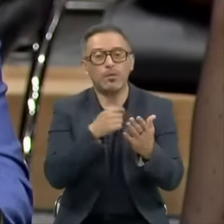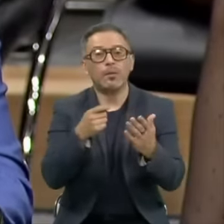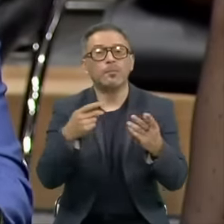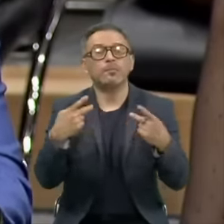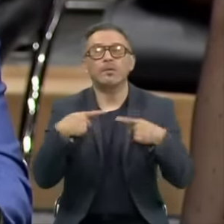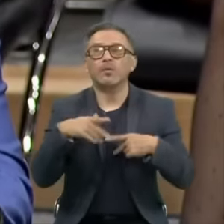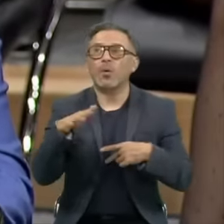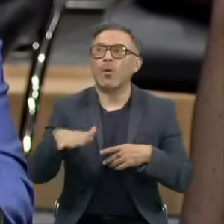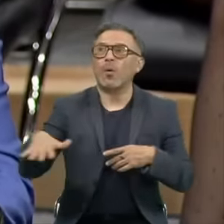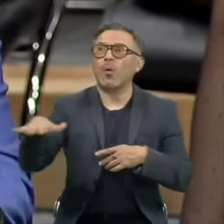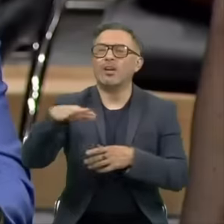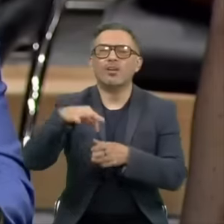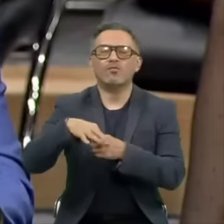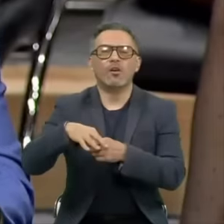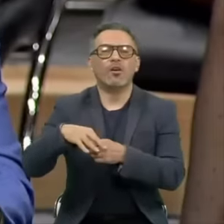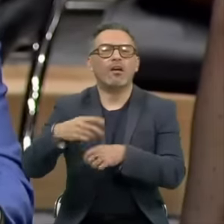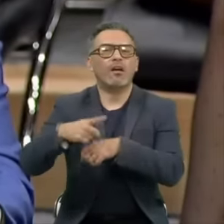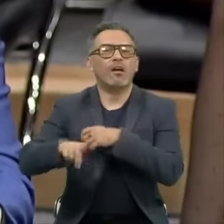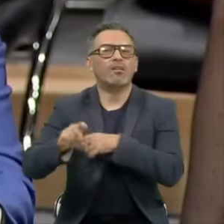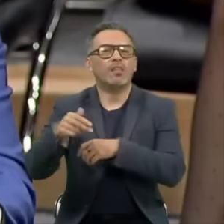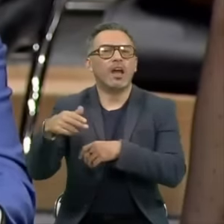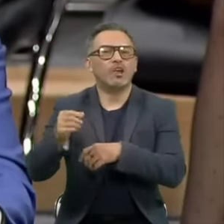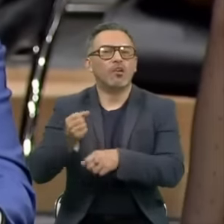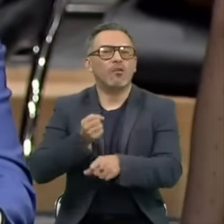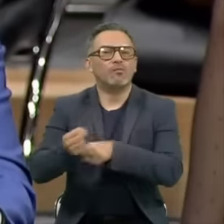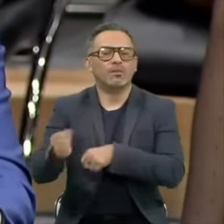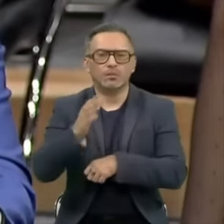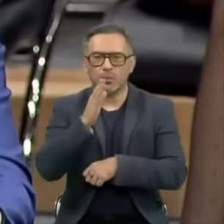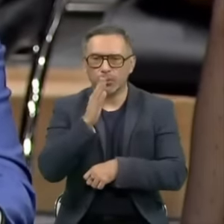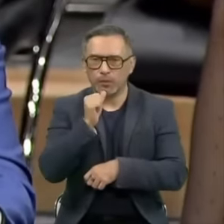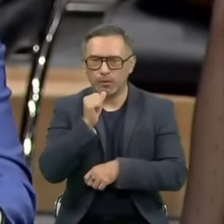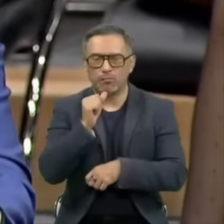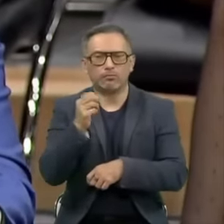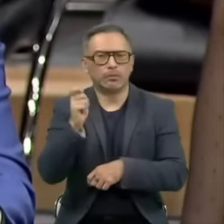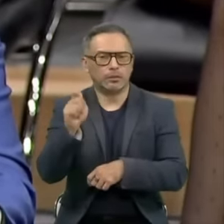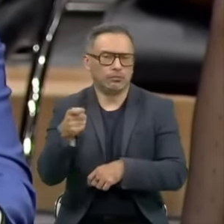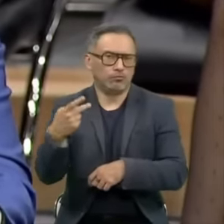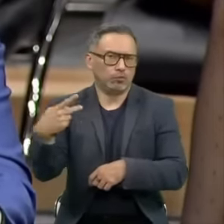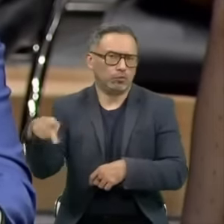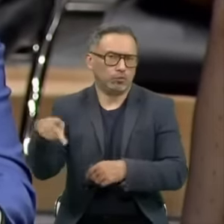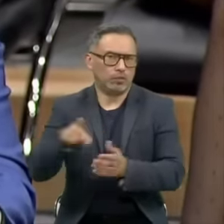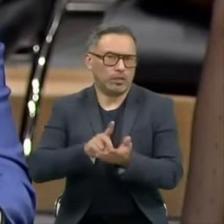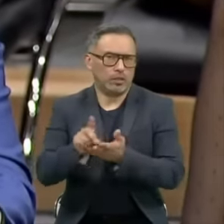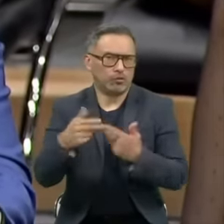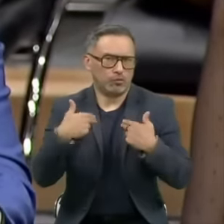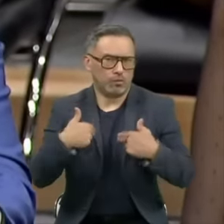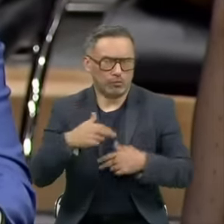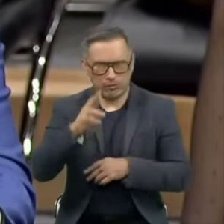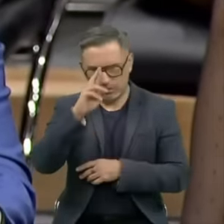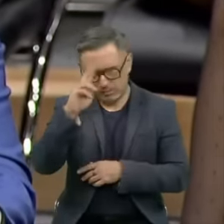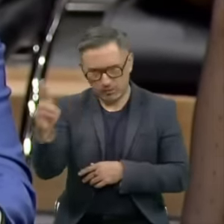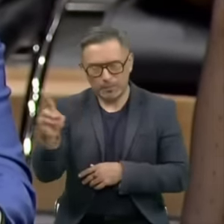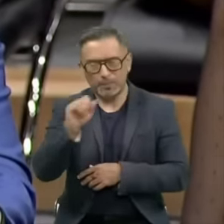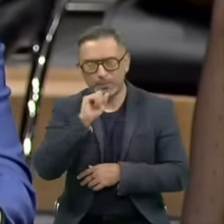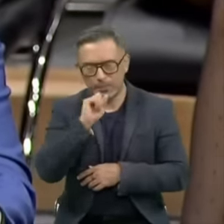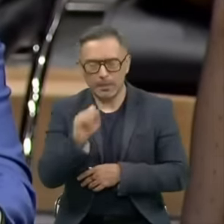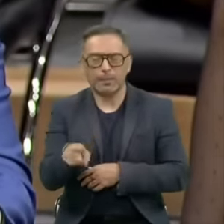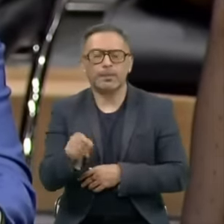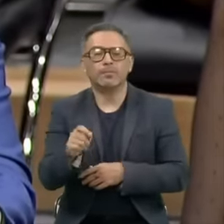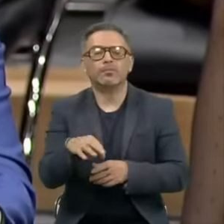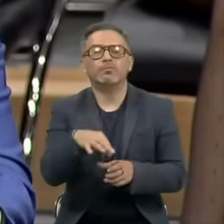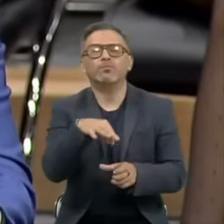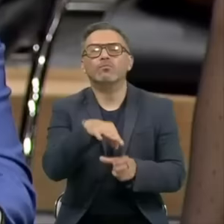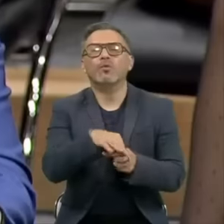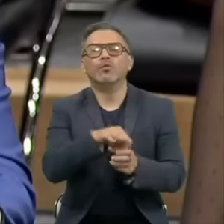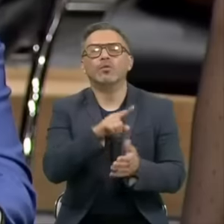los electores, puesto que estos son parte esencial de los derechos humanos, como también lo es el ejercicio del voto y